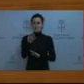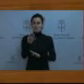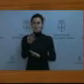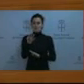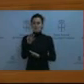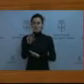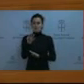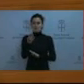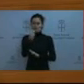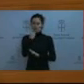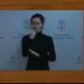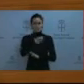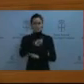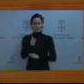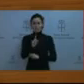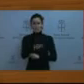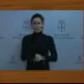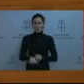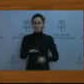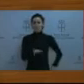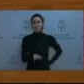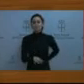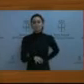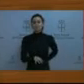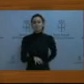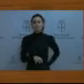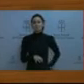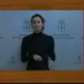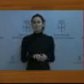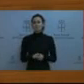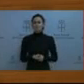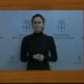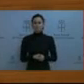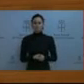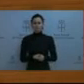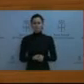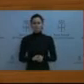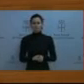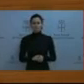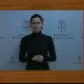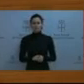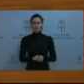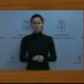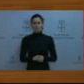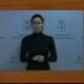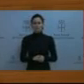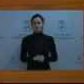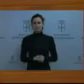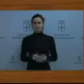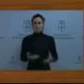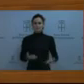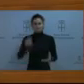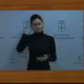sino de la ubicación geográfica de las explotaciones. Y ustedes saben que